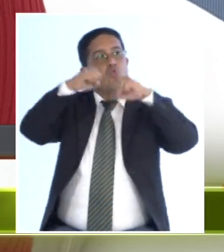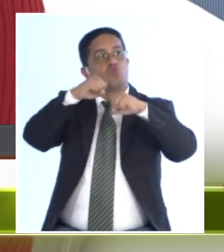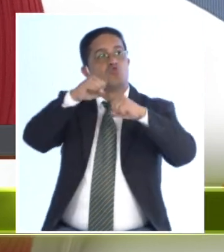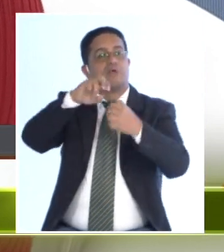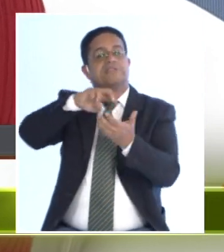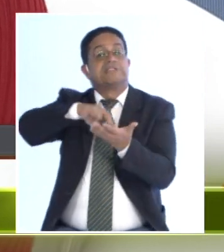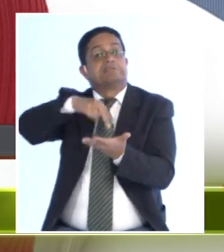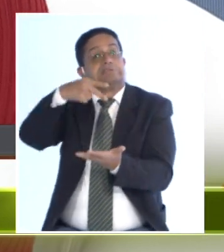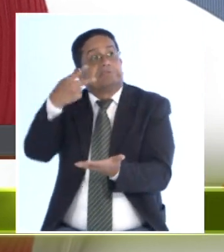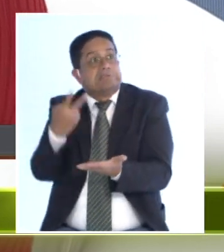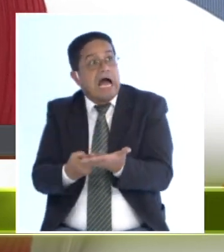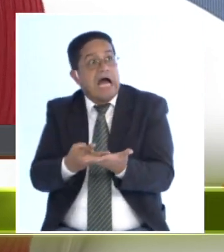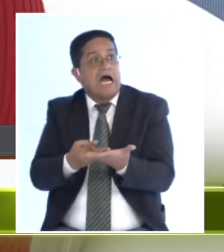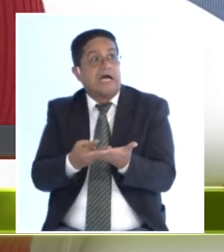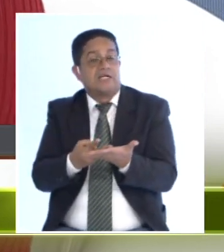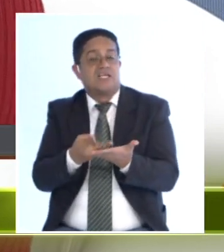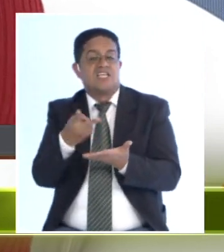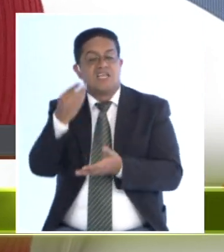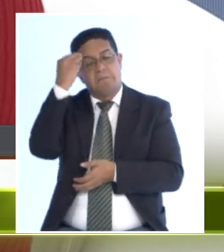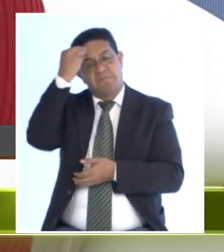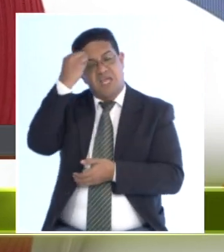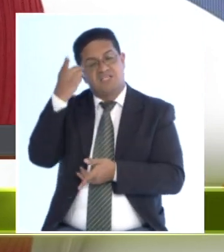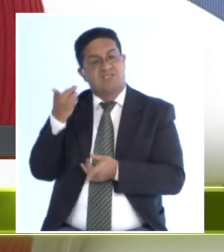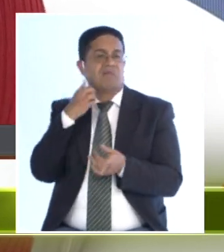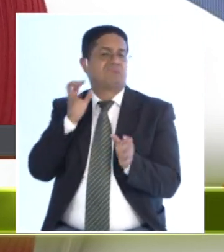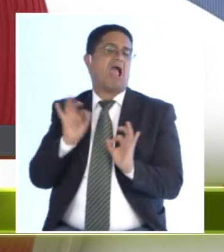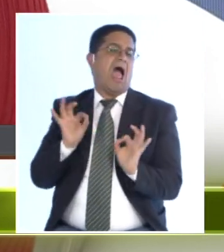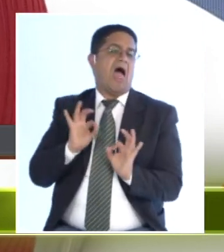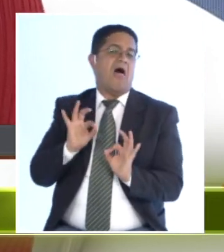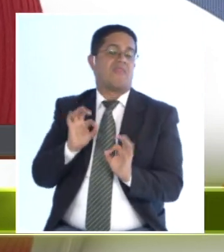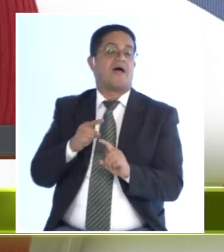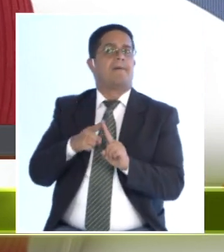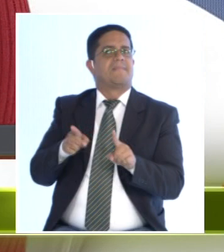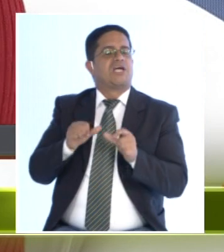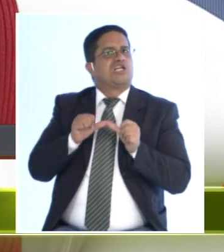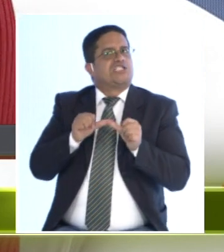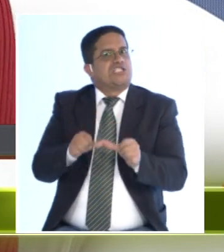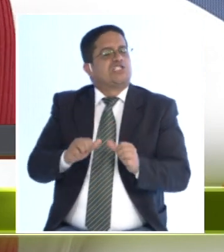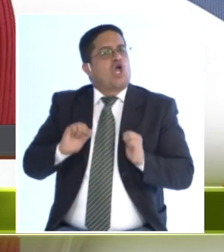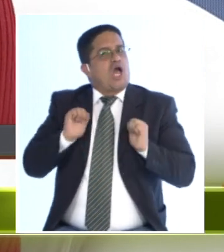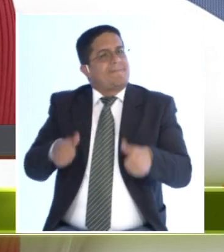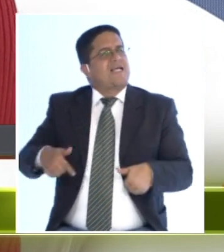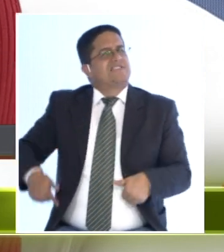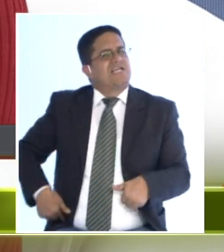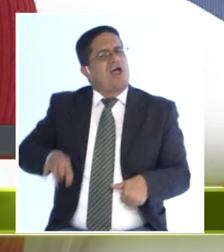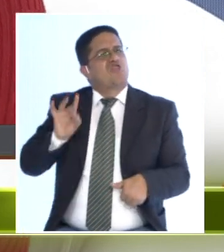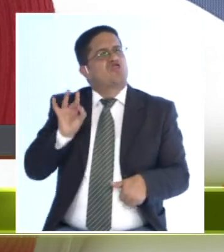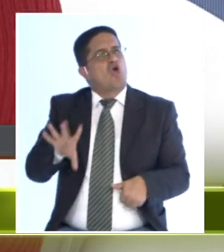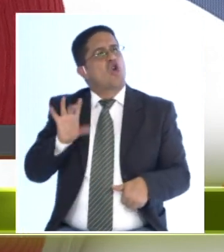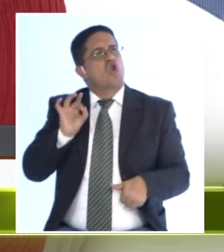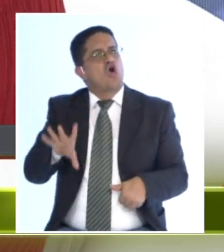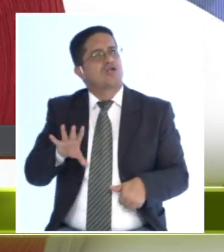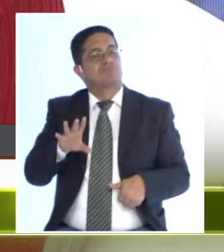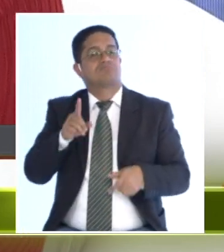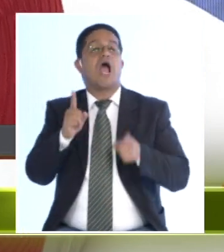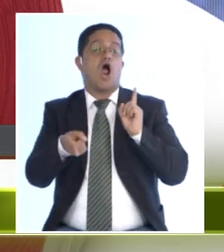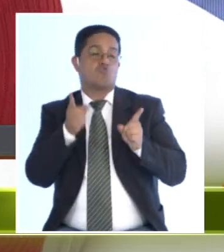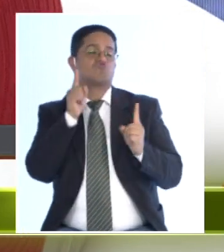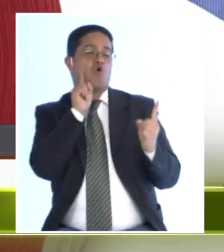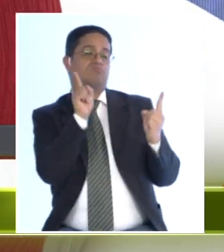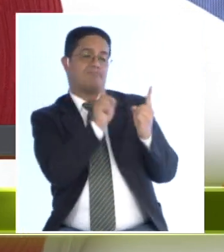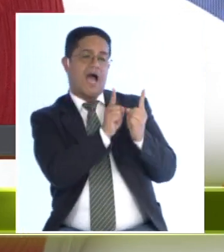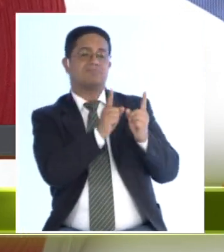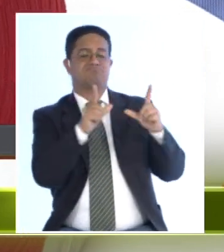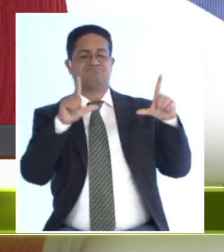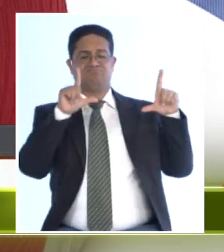caídas, que a veces piensan que son muy pequeñas y dejan pasar, pero sigue y persiste un dolor. en esta zona. Muchos de ellos van, se hacen una